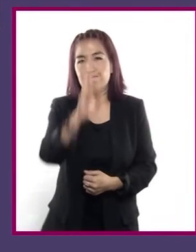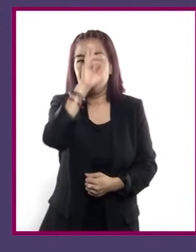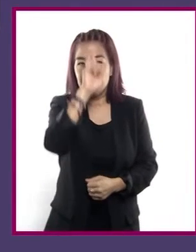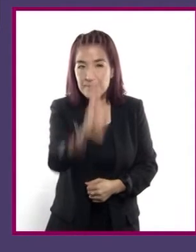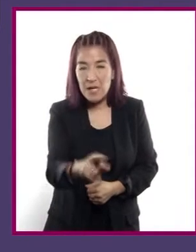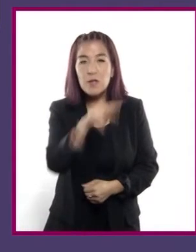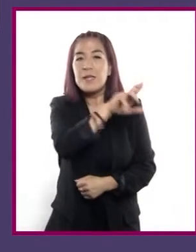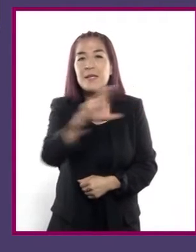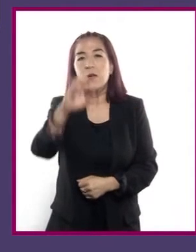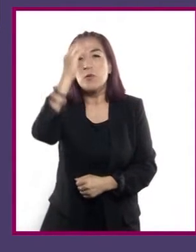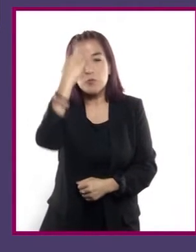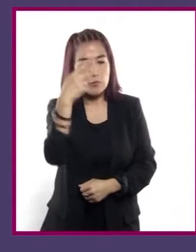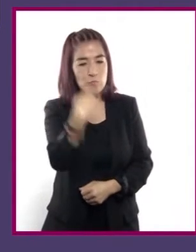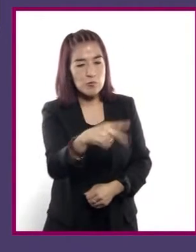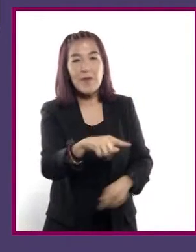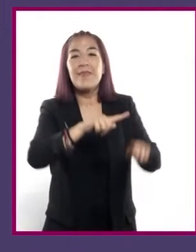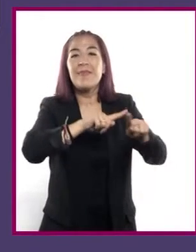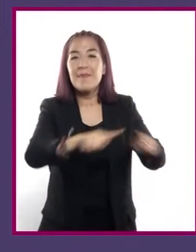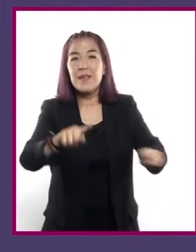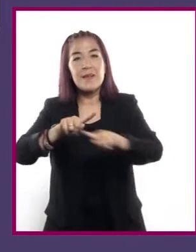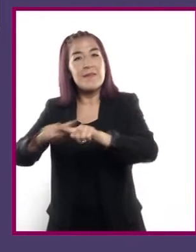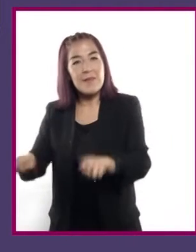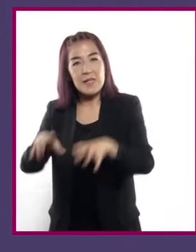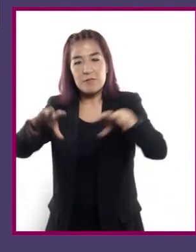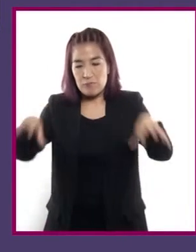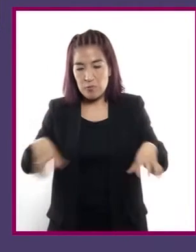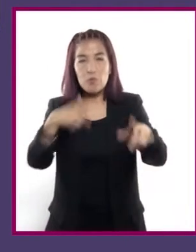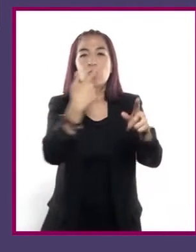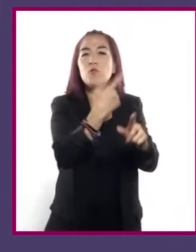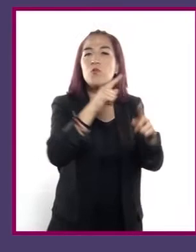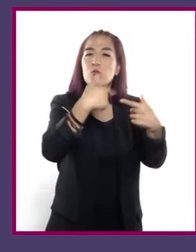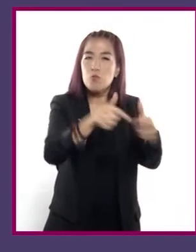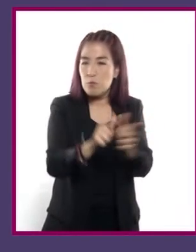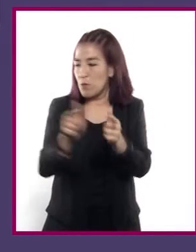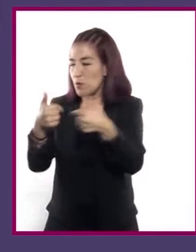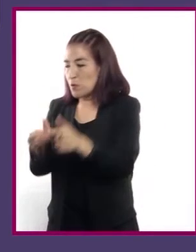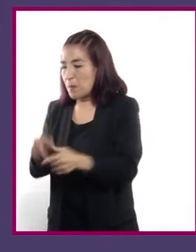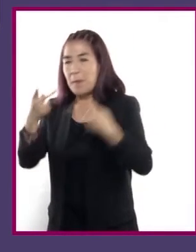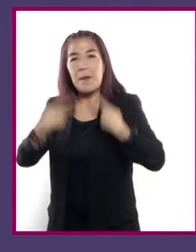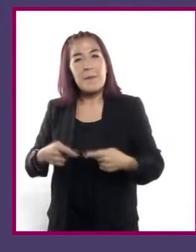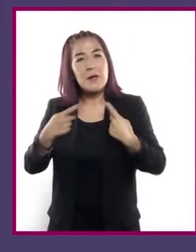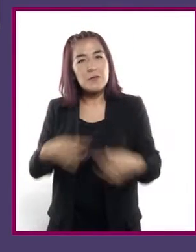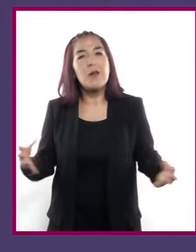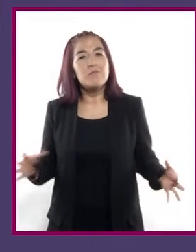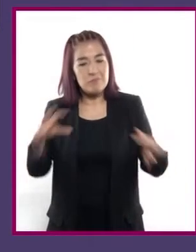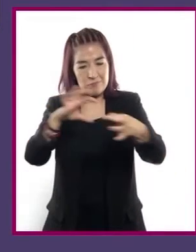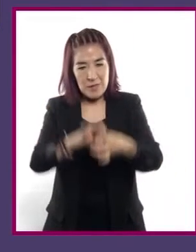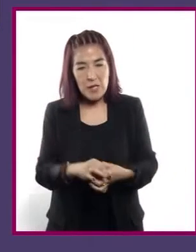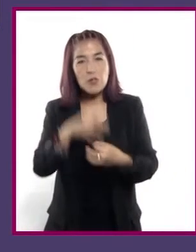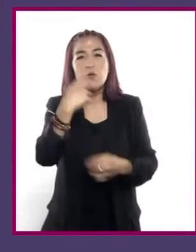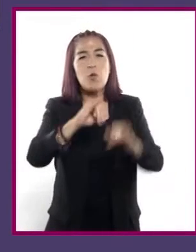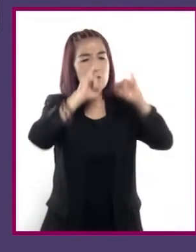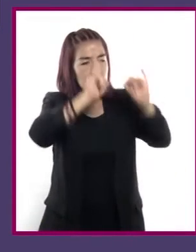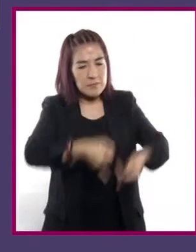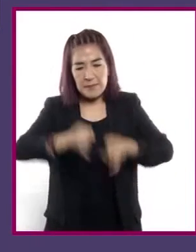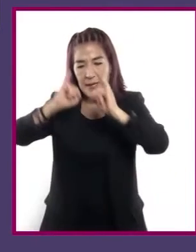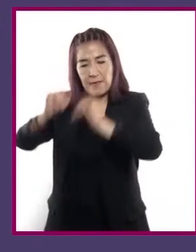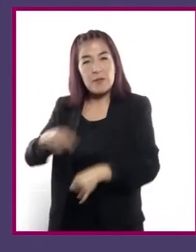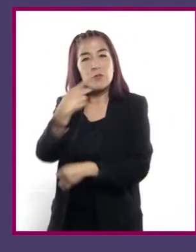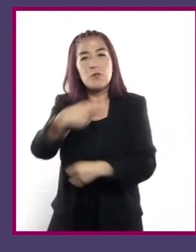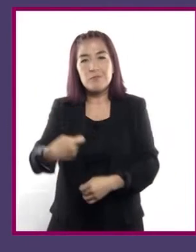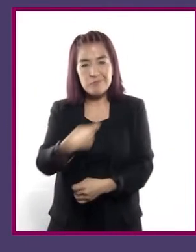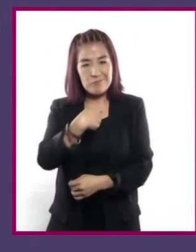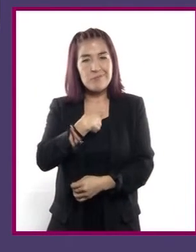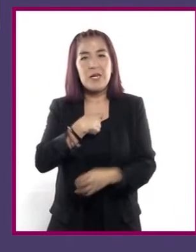respeto y reconocimiento de las diferencias entre personas y culturas, la identidad individual y